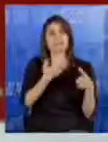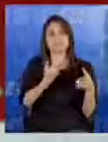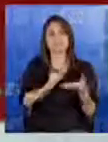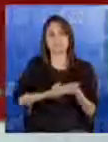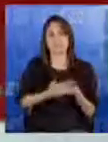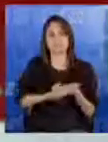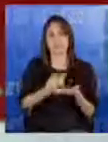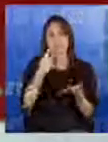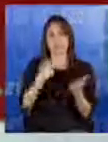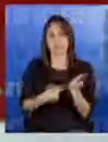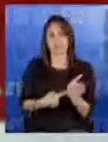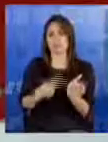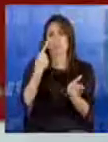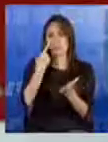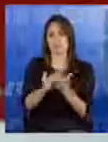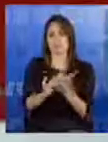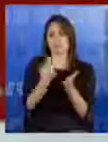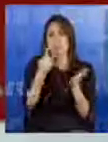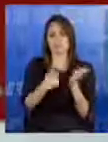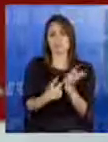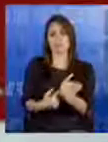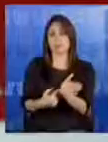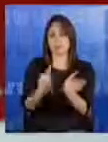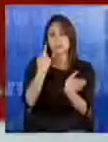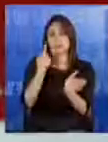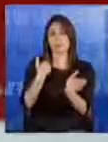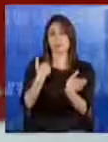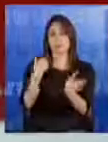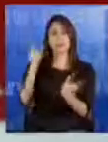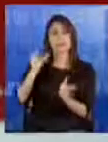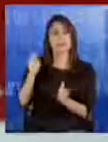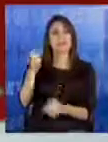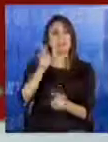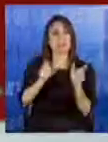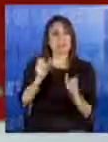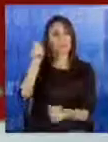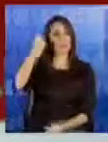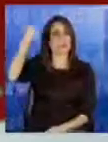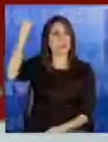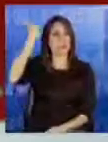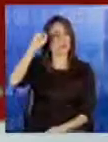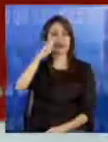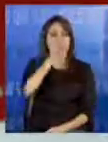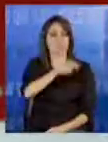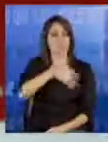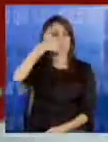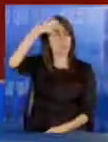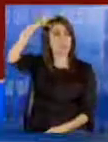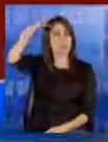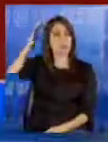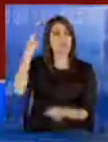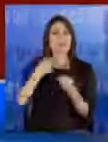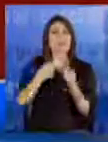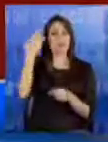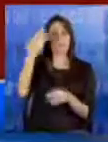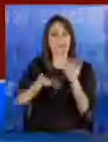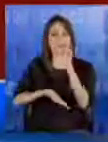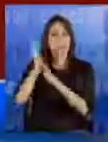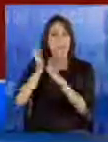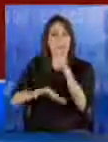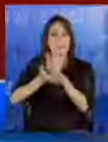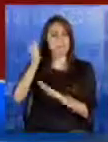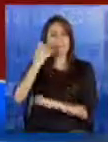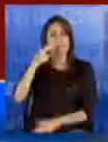cuales aparentemente demuestran la existencia de viajes sospechosos del alcalde Mauricio Rodas a Panamá,